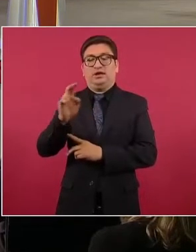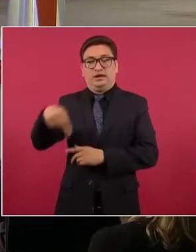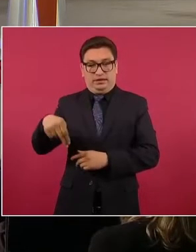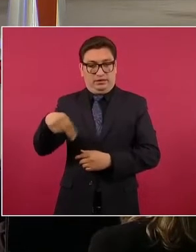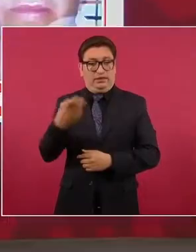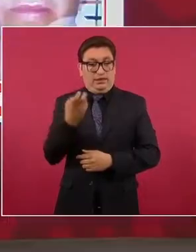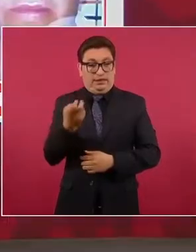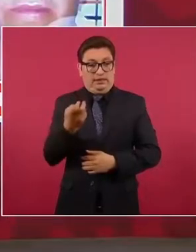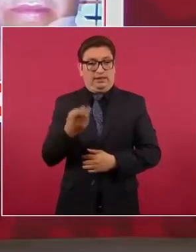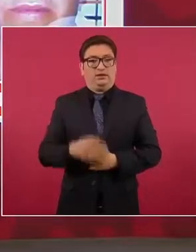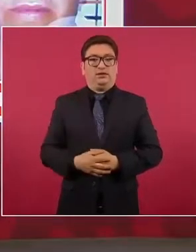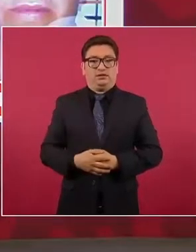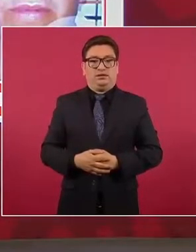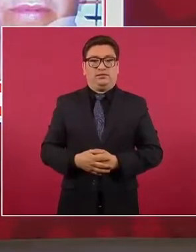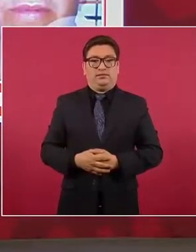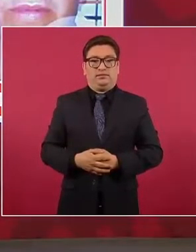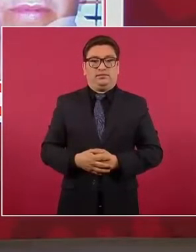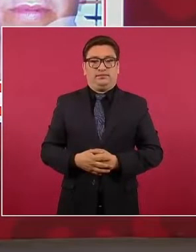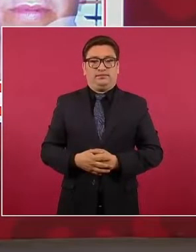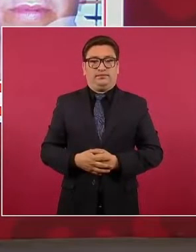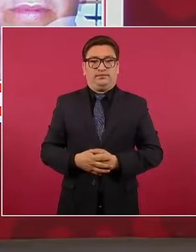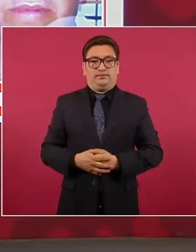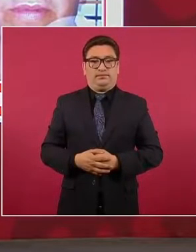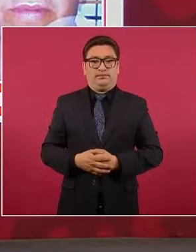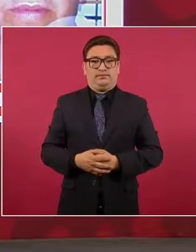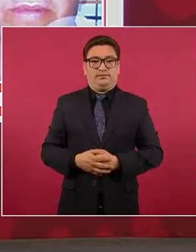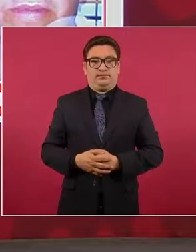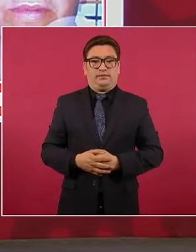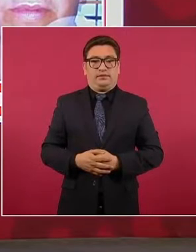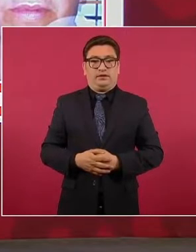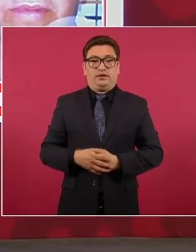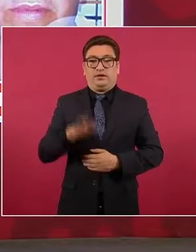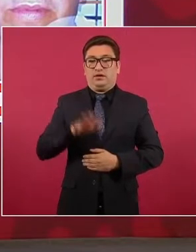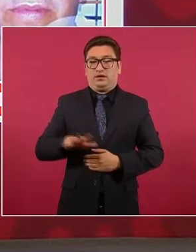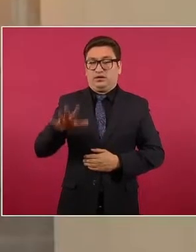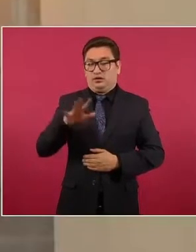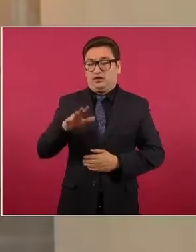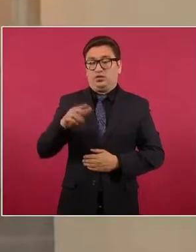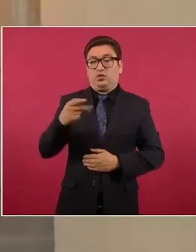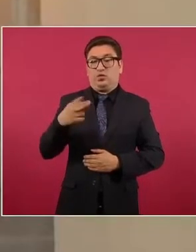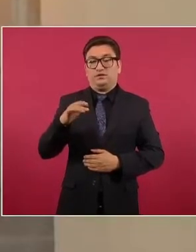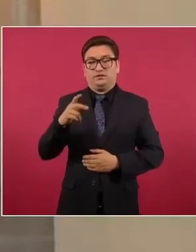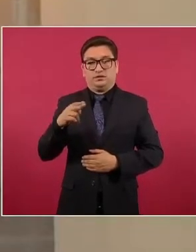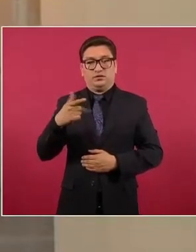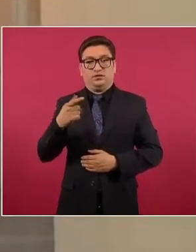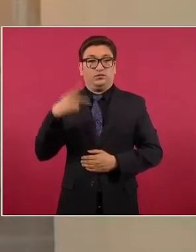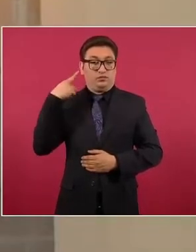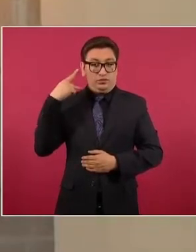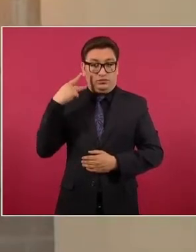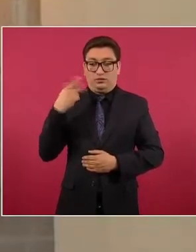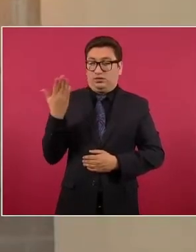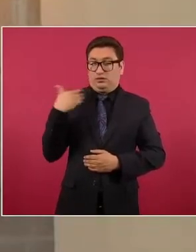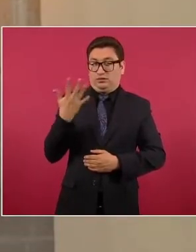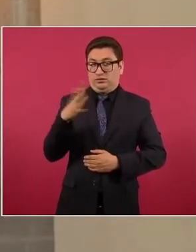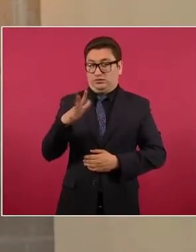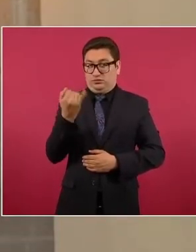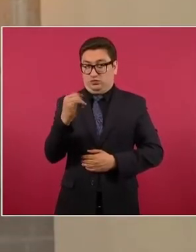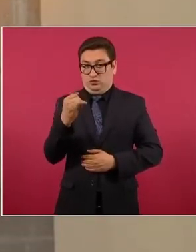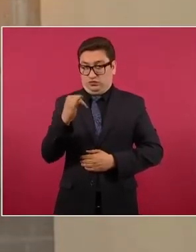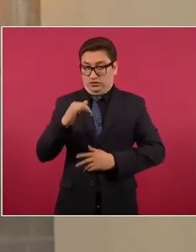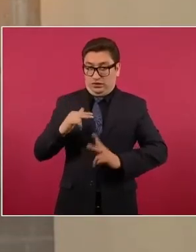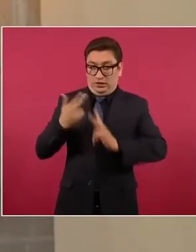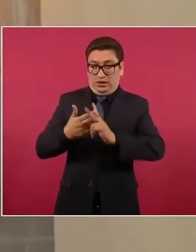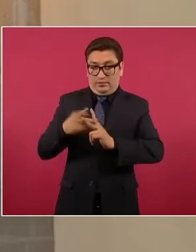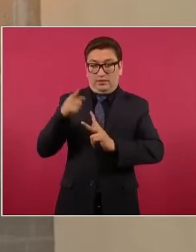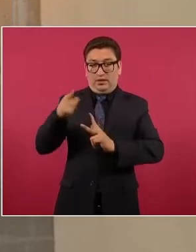asesinado en el municipio de Huachinango, Puebla, el pasado 10 de junio, en